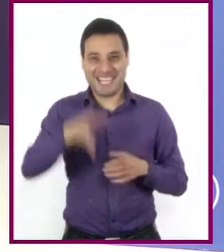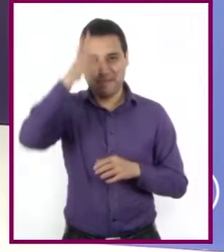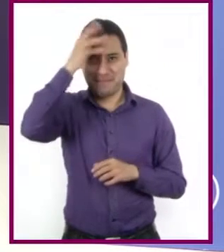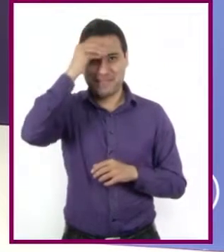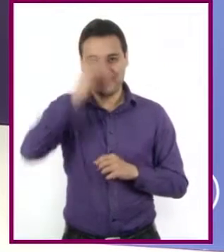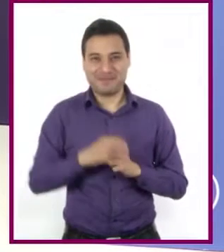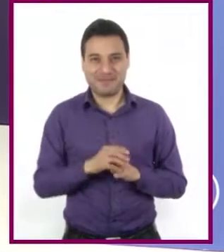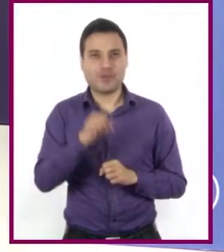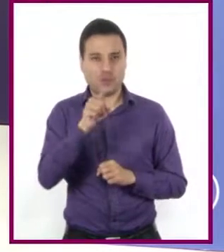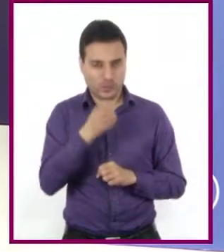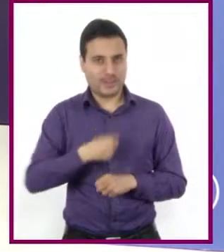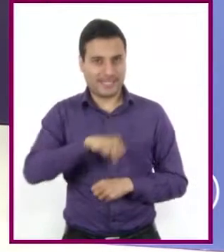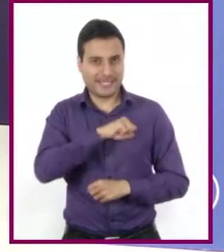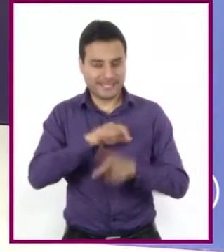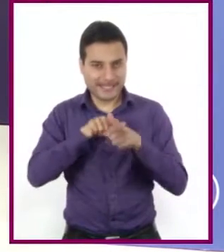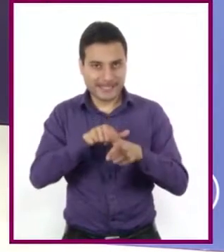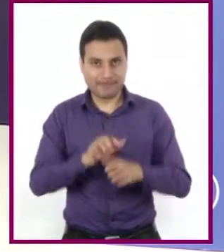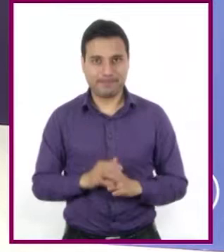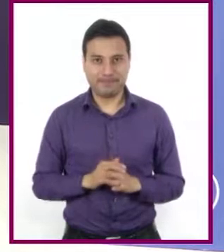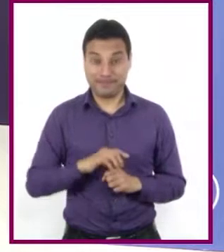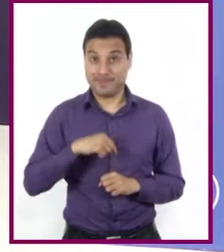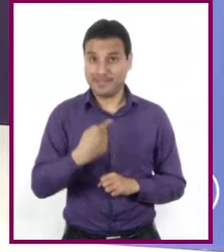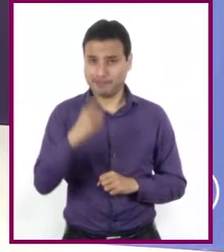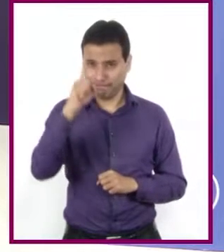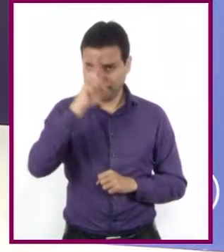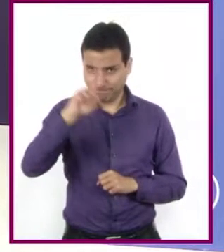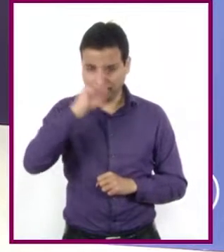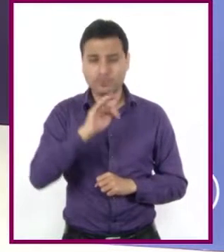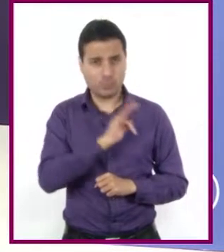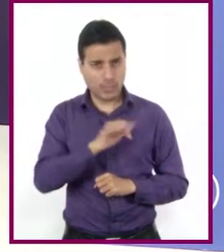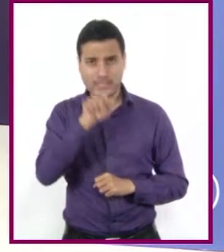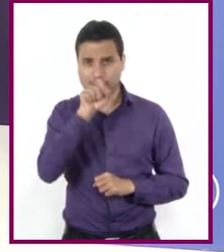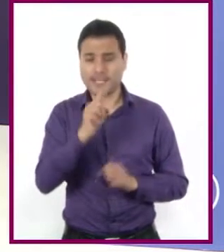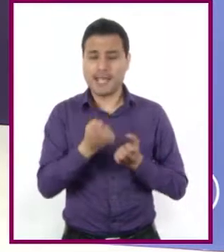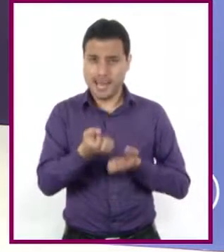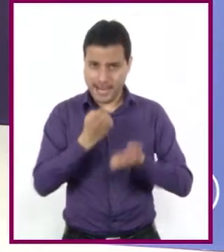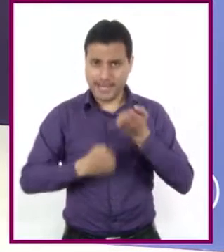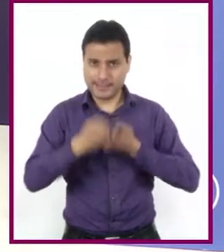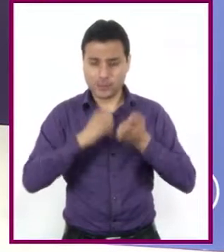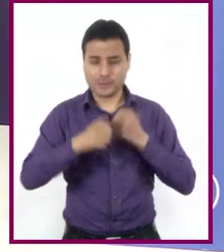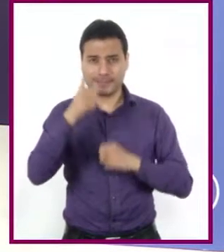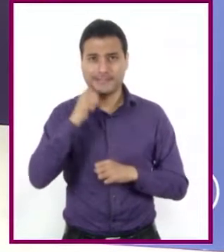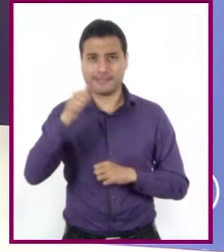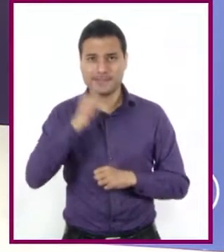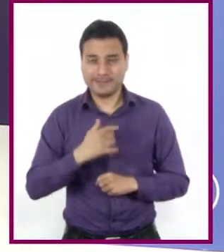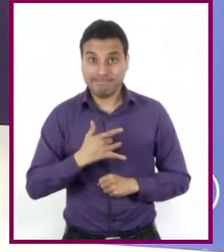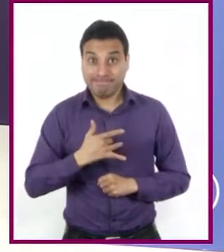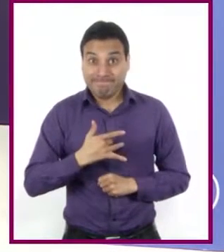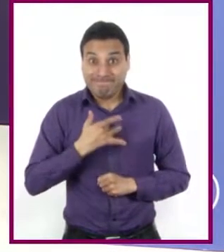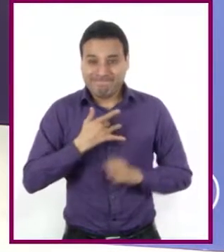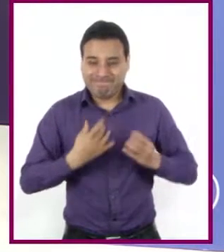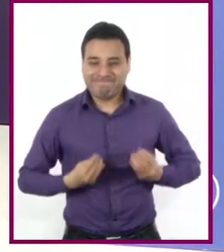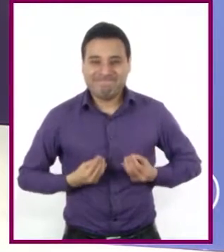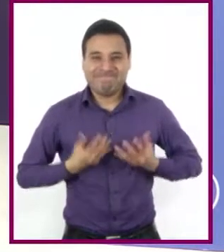saludables. Les recomendamos hacer algo de activación física. Les aseguro que los hará sentir muy